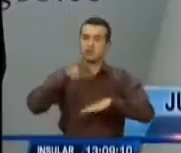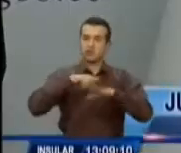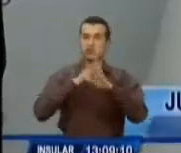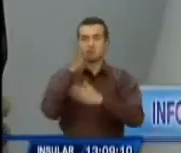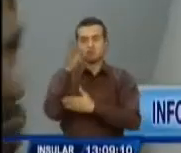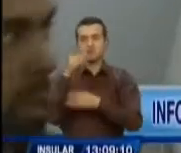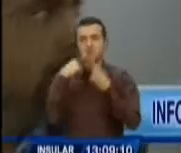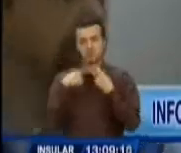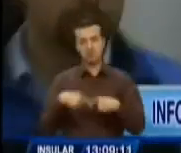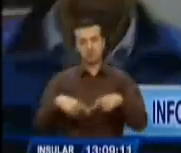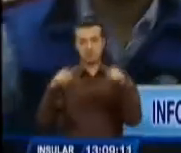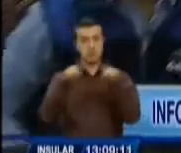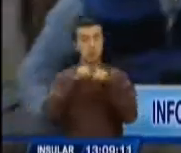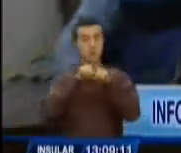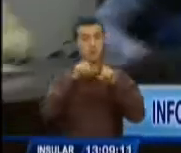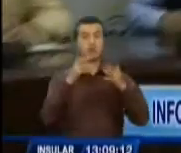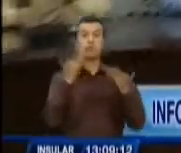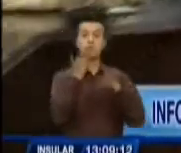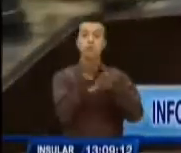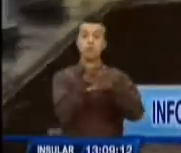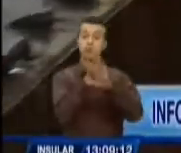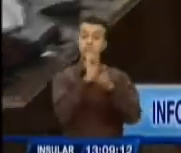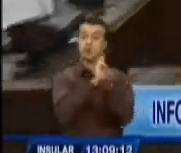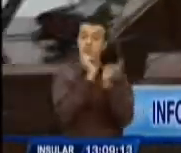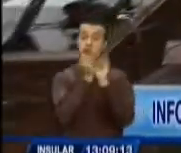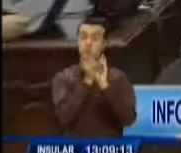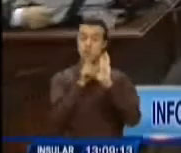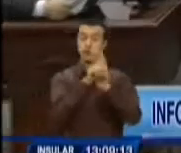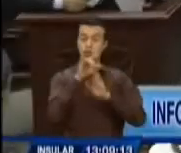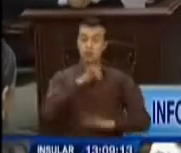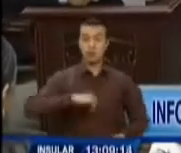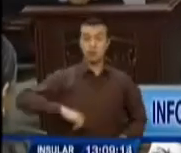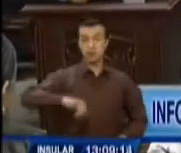De igual manera, se informó que las propuestas de reforma al Código de la